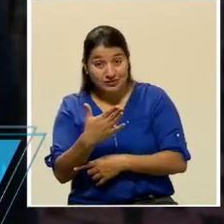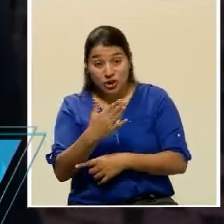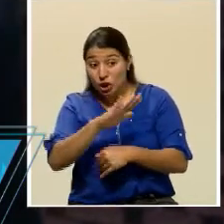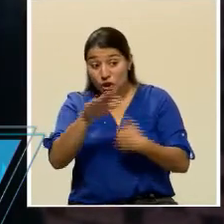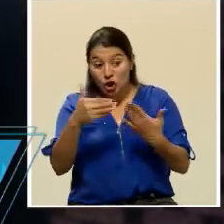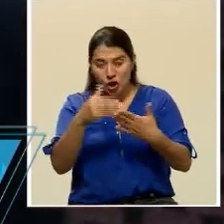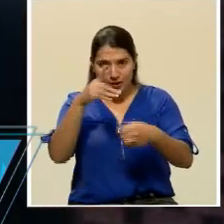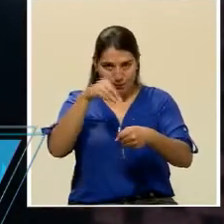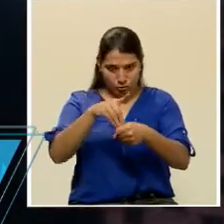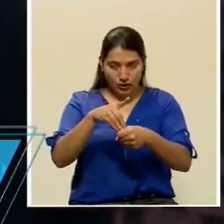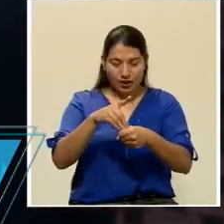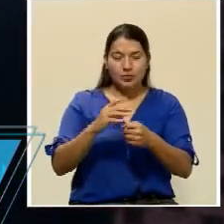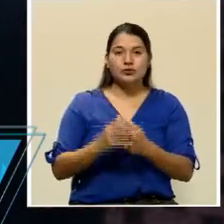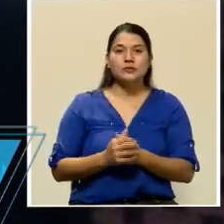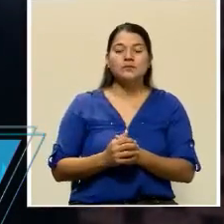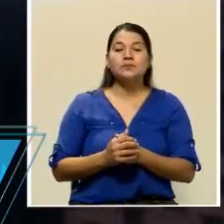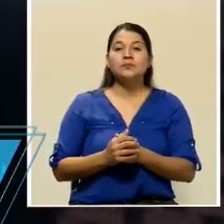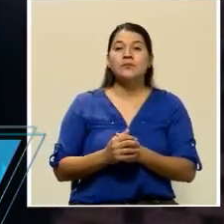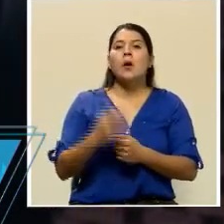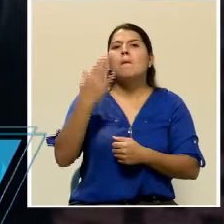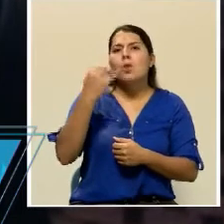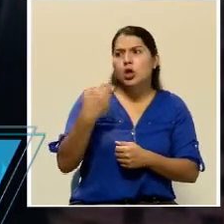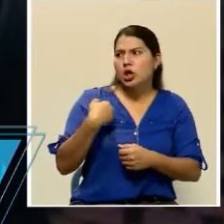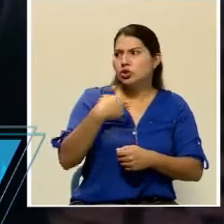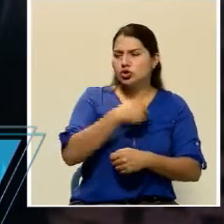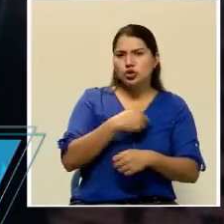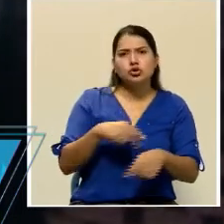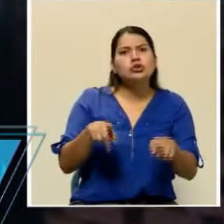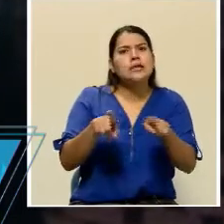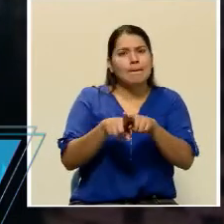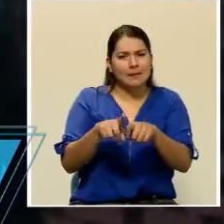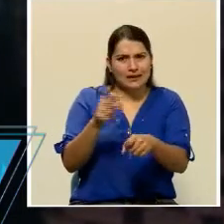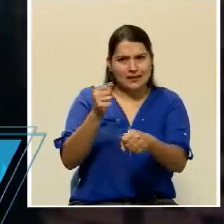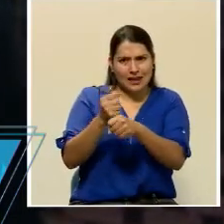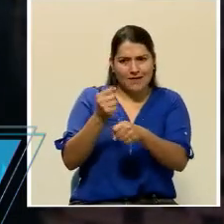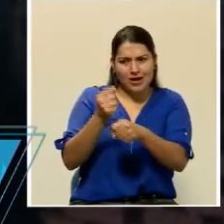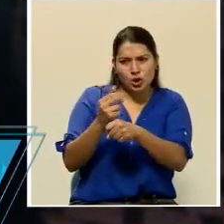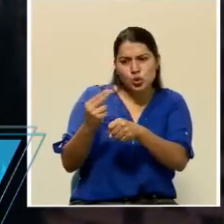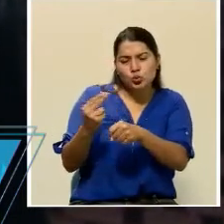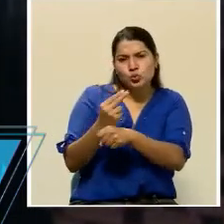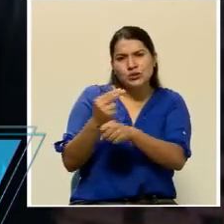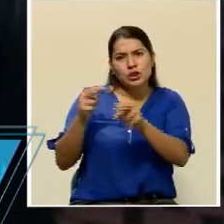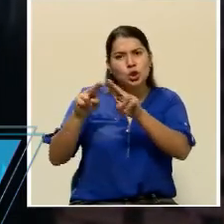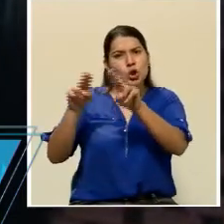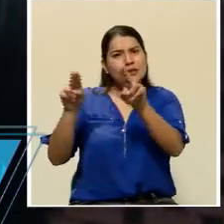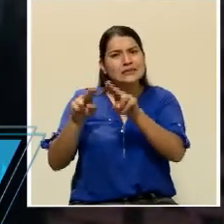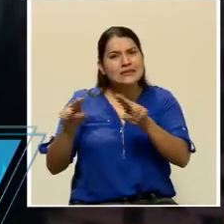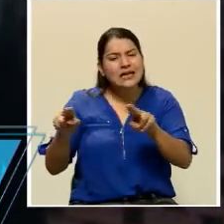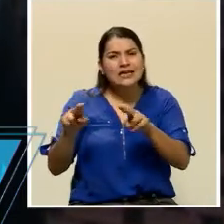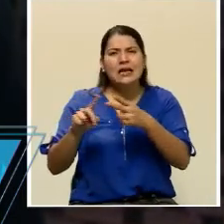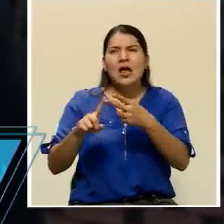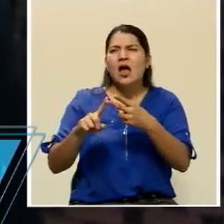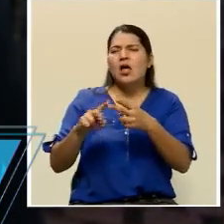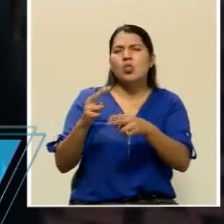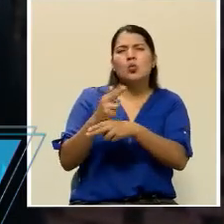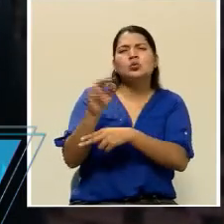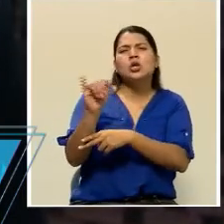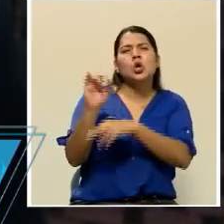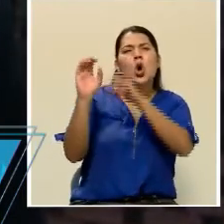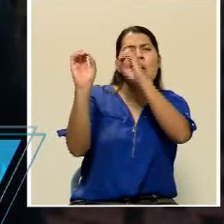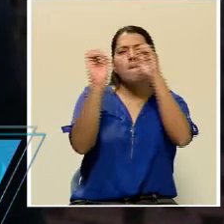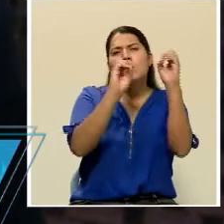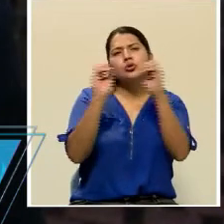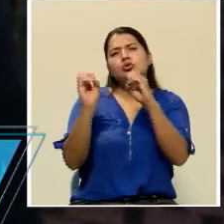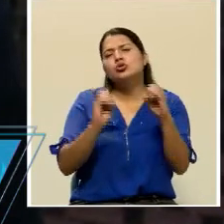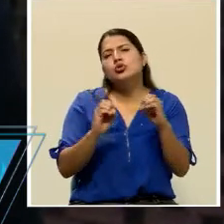porque empezamos a trabajar incluso a través del Internet, usando herramientas como el Zoom y otros,